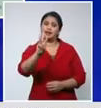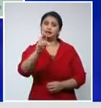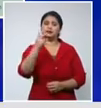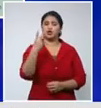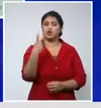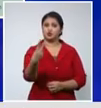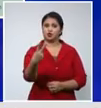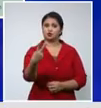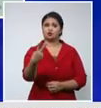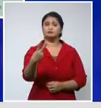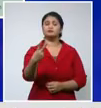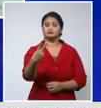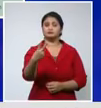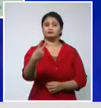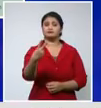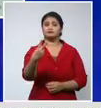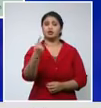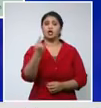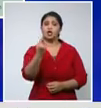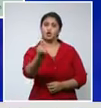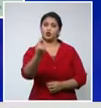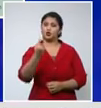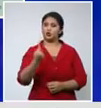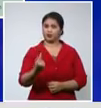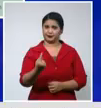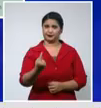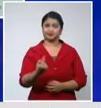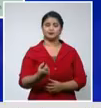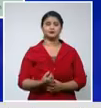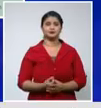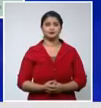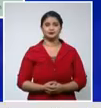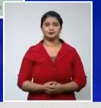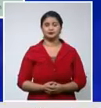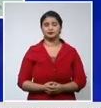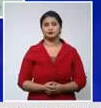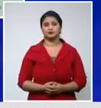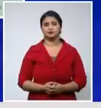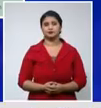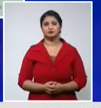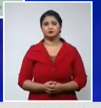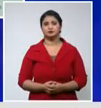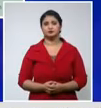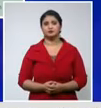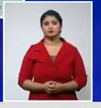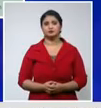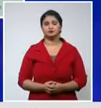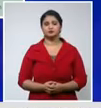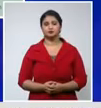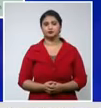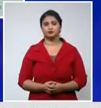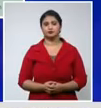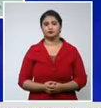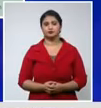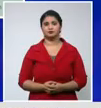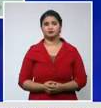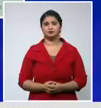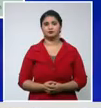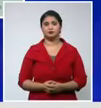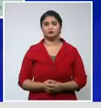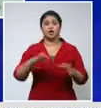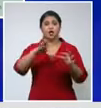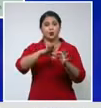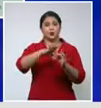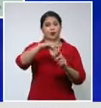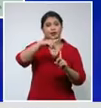Songolamaya y San Luis, con un caso autóctono cada uno. Guantánamo, 12 casos autóctonos